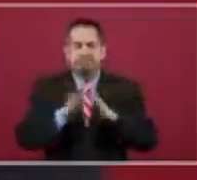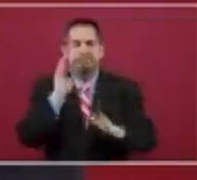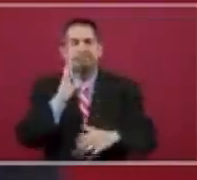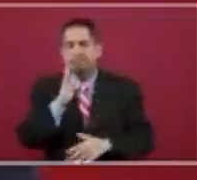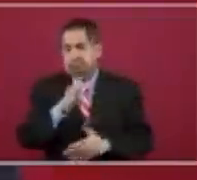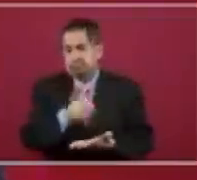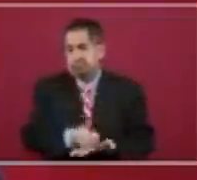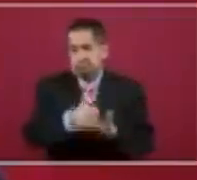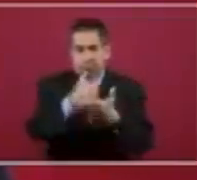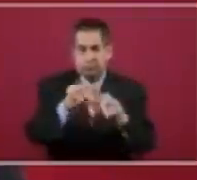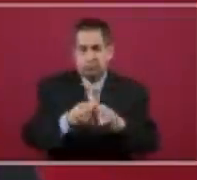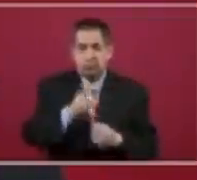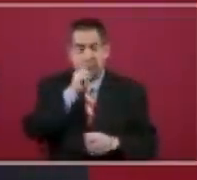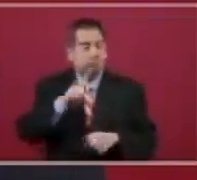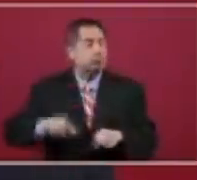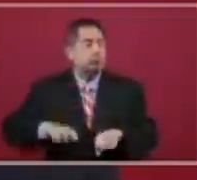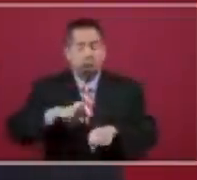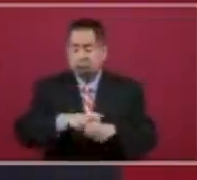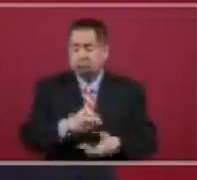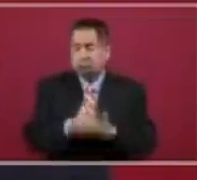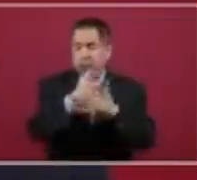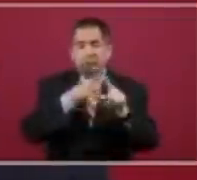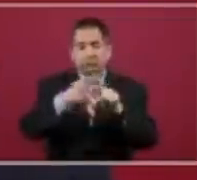Ayudaron mucho los gobernadores de todos los partidos